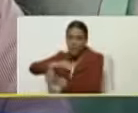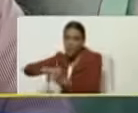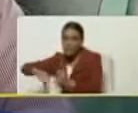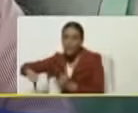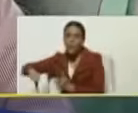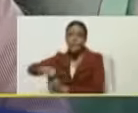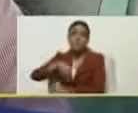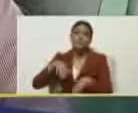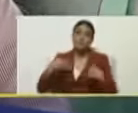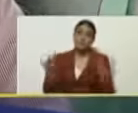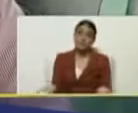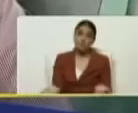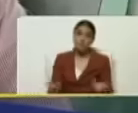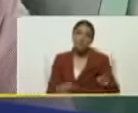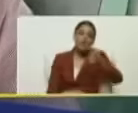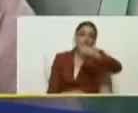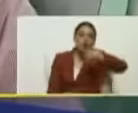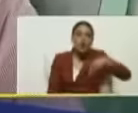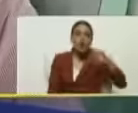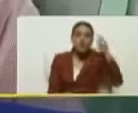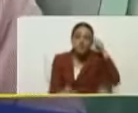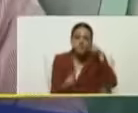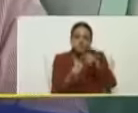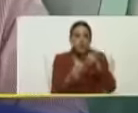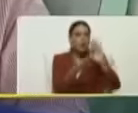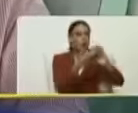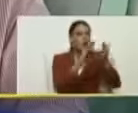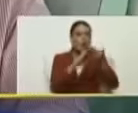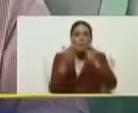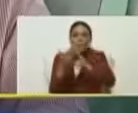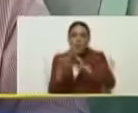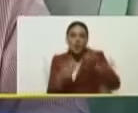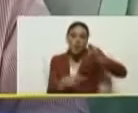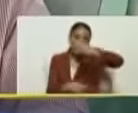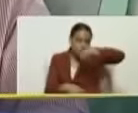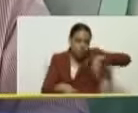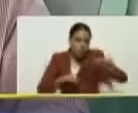productivo, para la comuna o para la cooperativa.